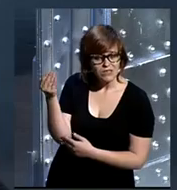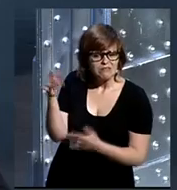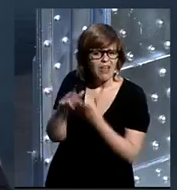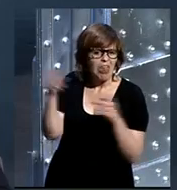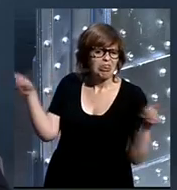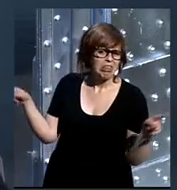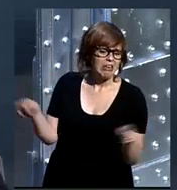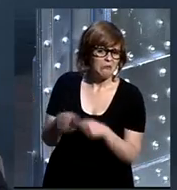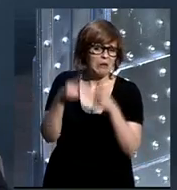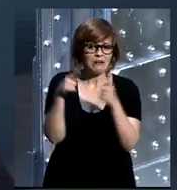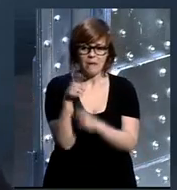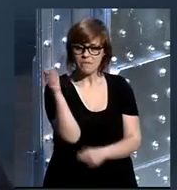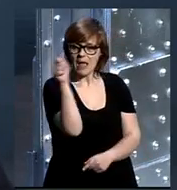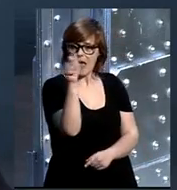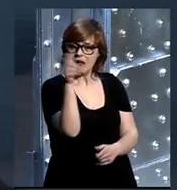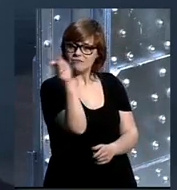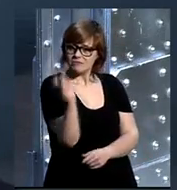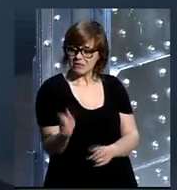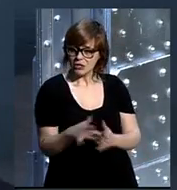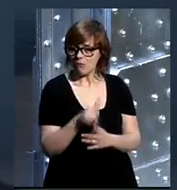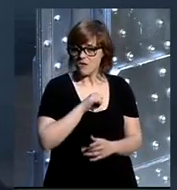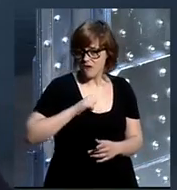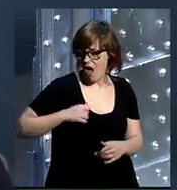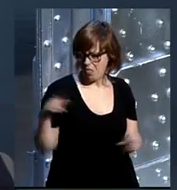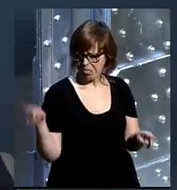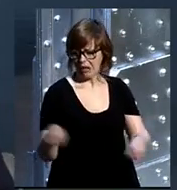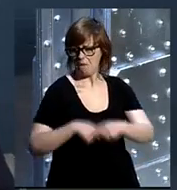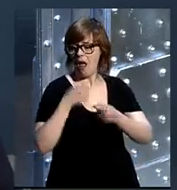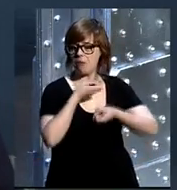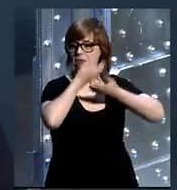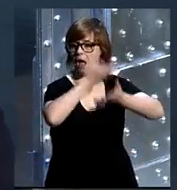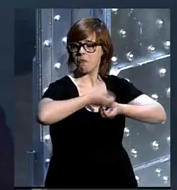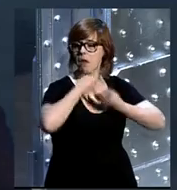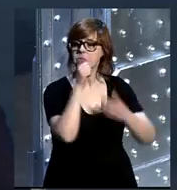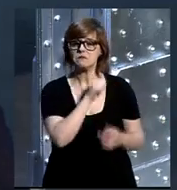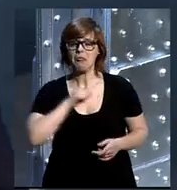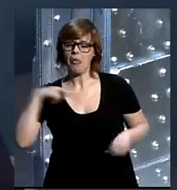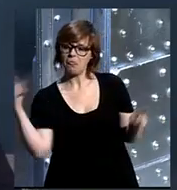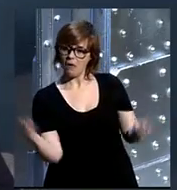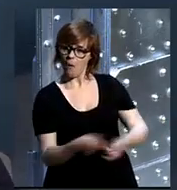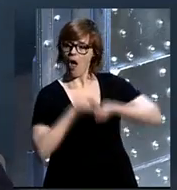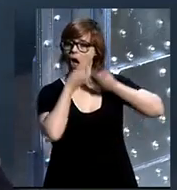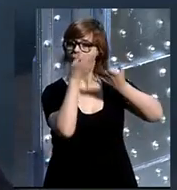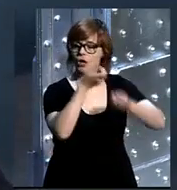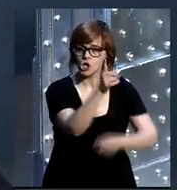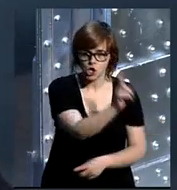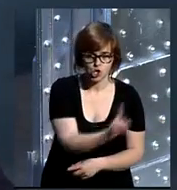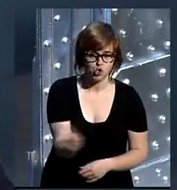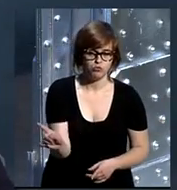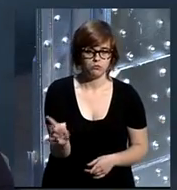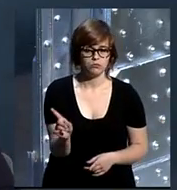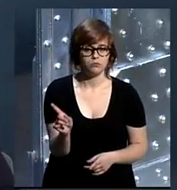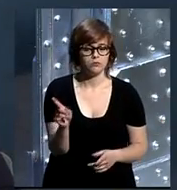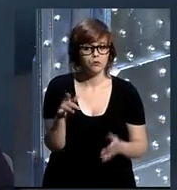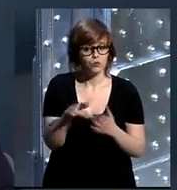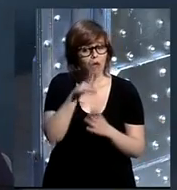da igual sus datos personales. No es verdad. Que les da igual la privacidad. No es verdad. Y sobre todo, cuando